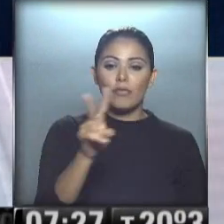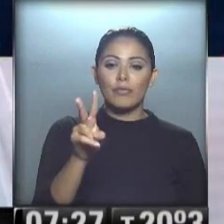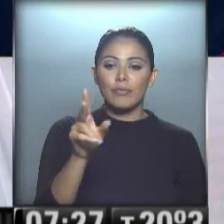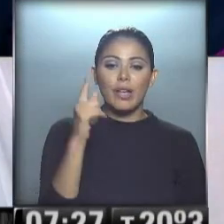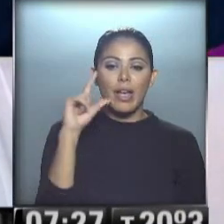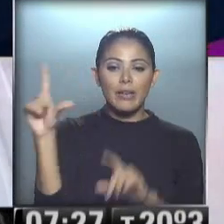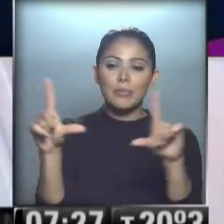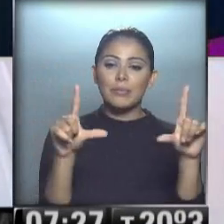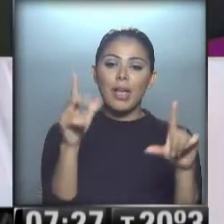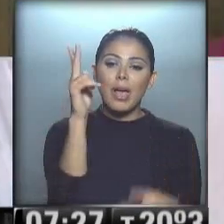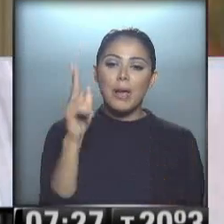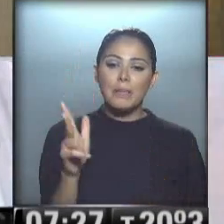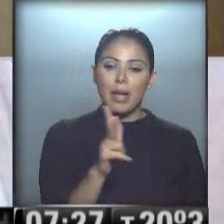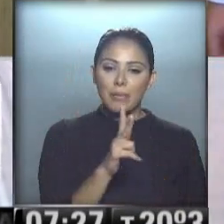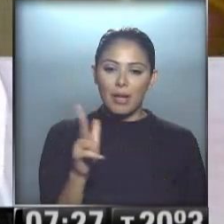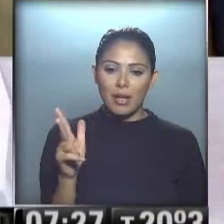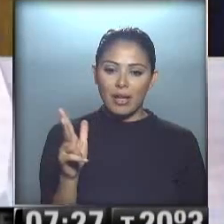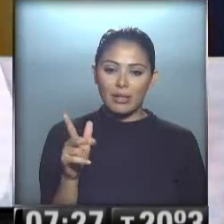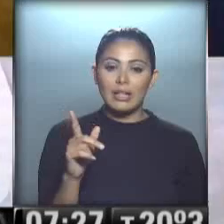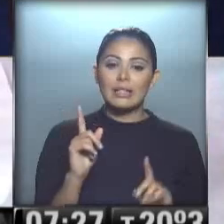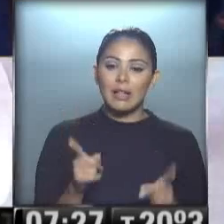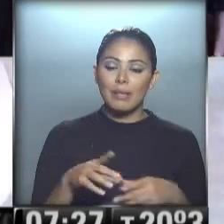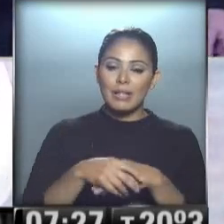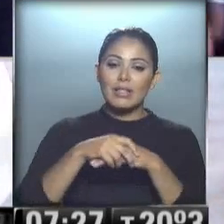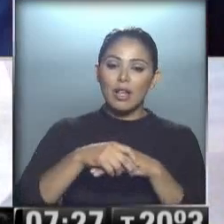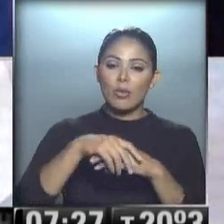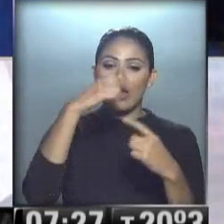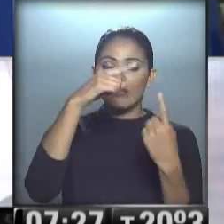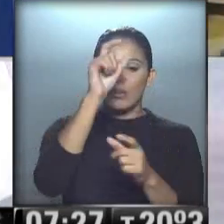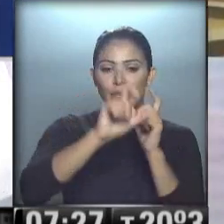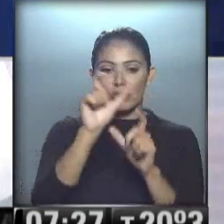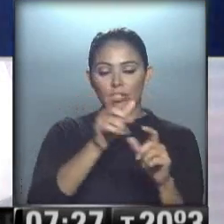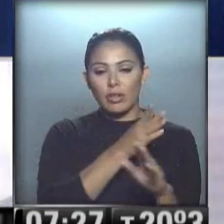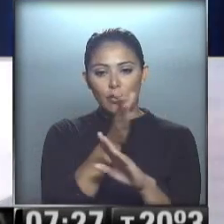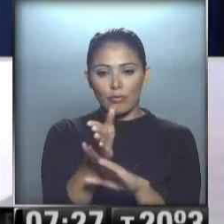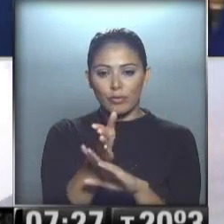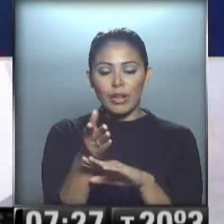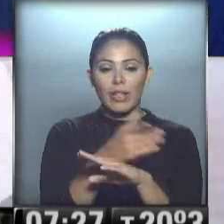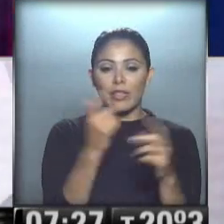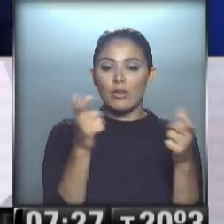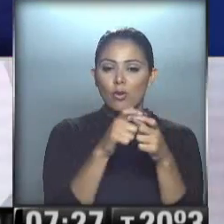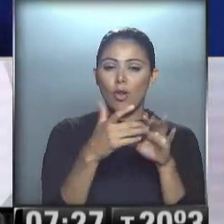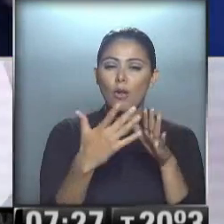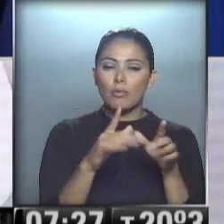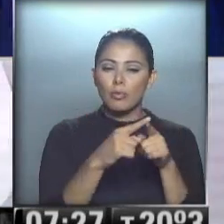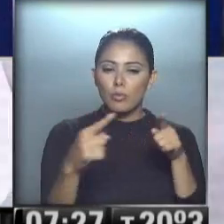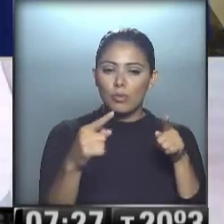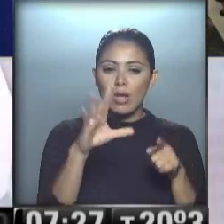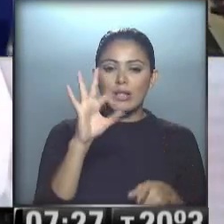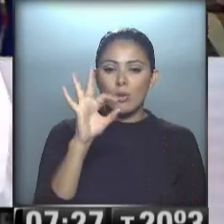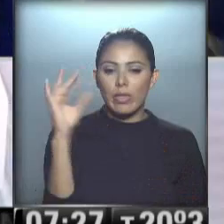Papa Francisco también saludando a los presentes luego de esta reunión que duró Aproximadamente